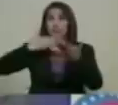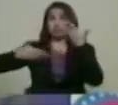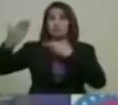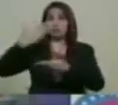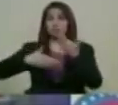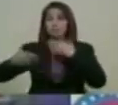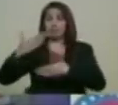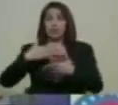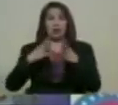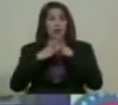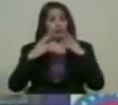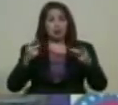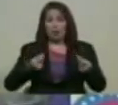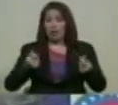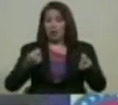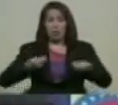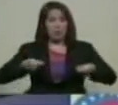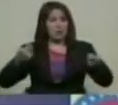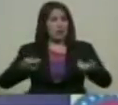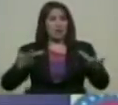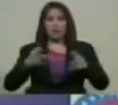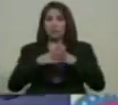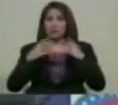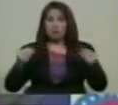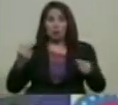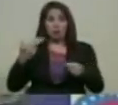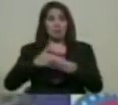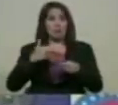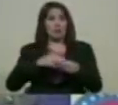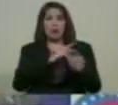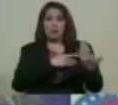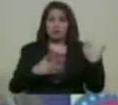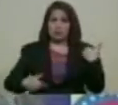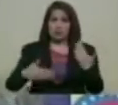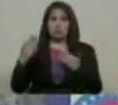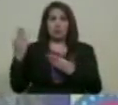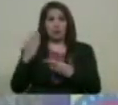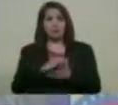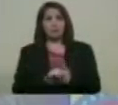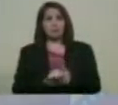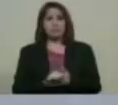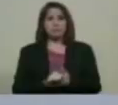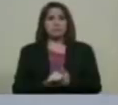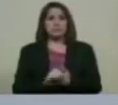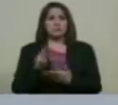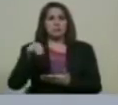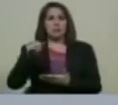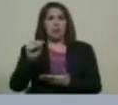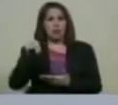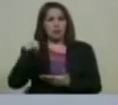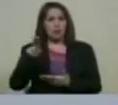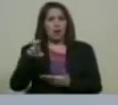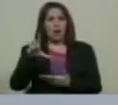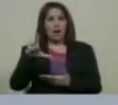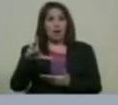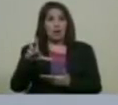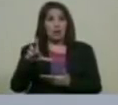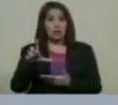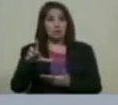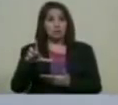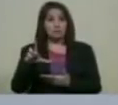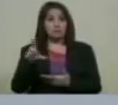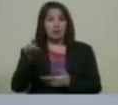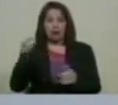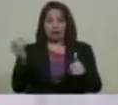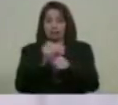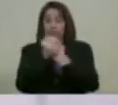economía, toda, inclusive PDVSA, aquí tenemos al presidente de PDVSA, compañero Manuel Quevedo, él está